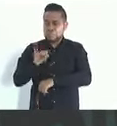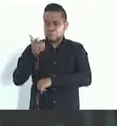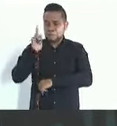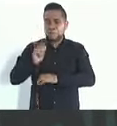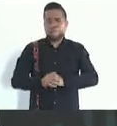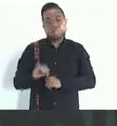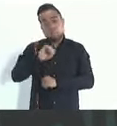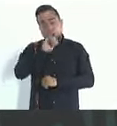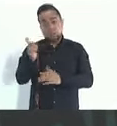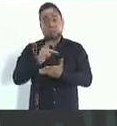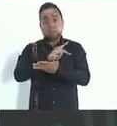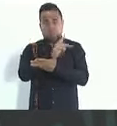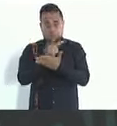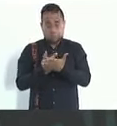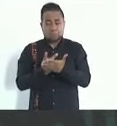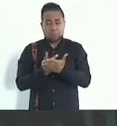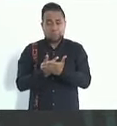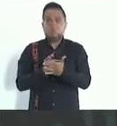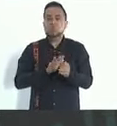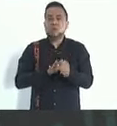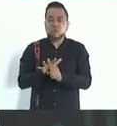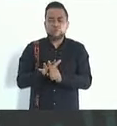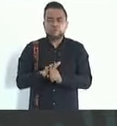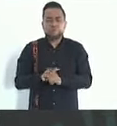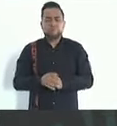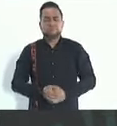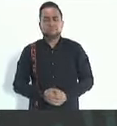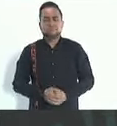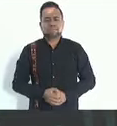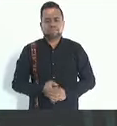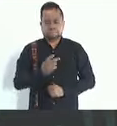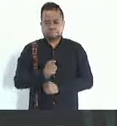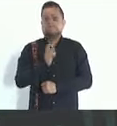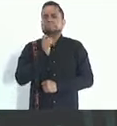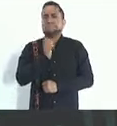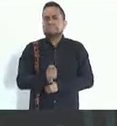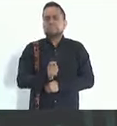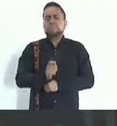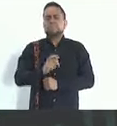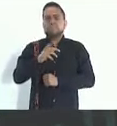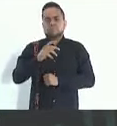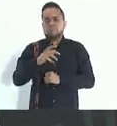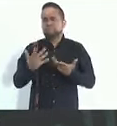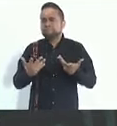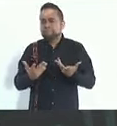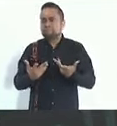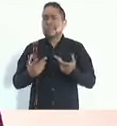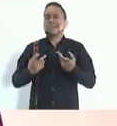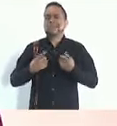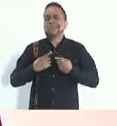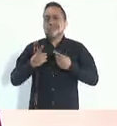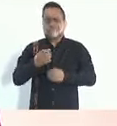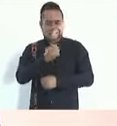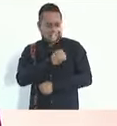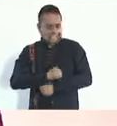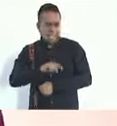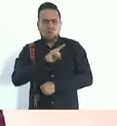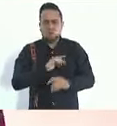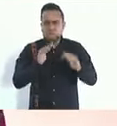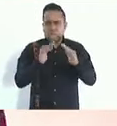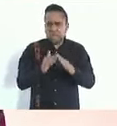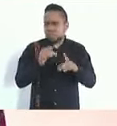otro programa es el que significa llevar salud casa por casa. Vamos